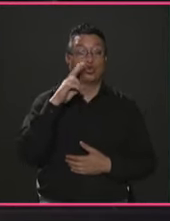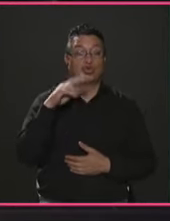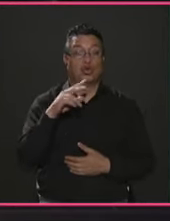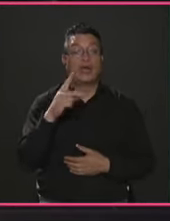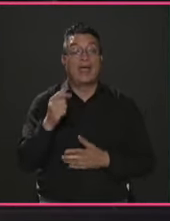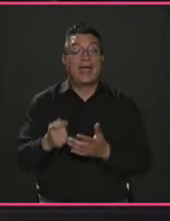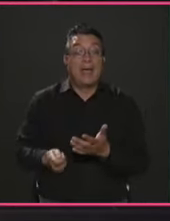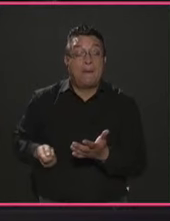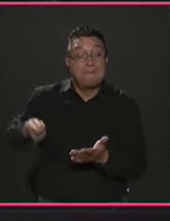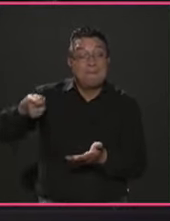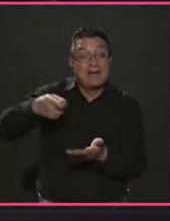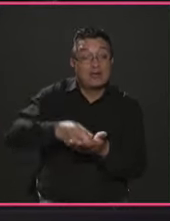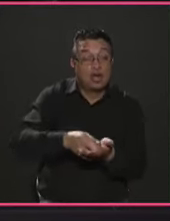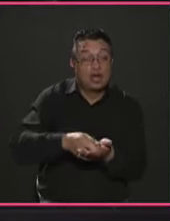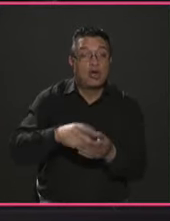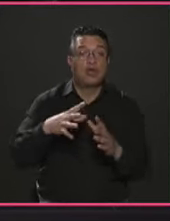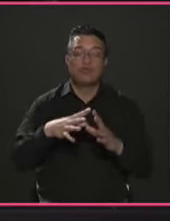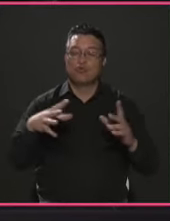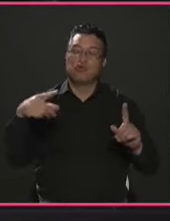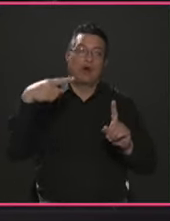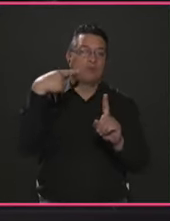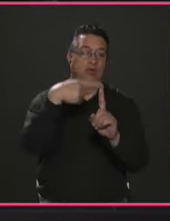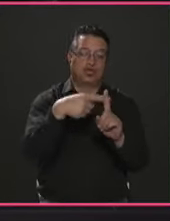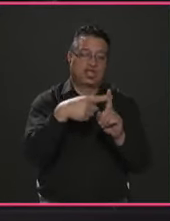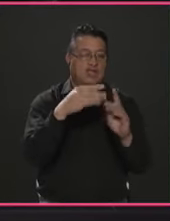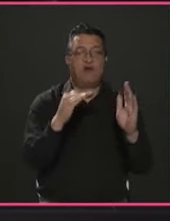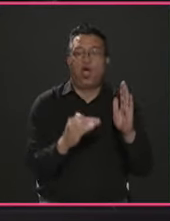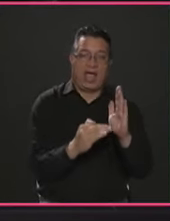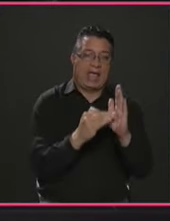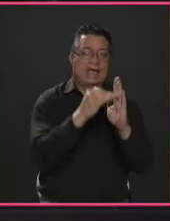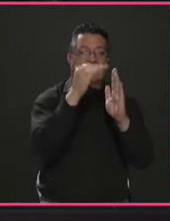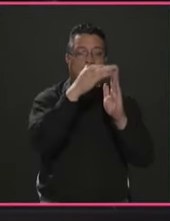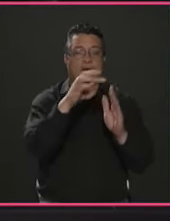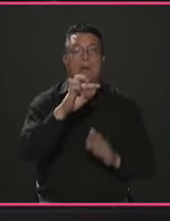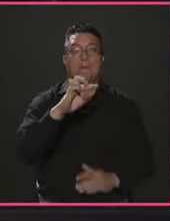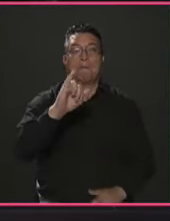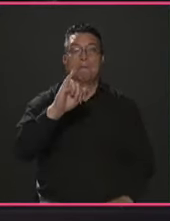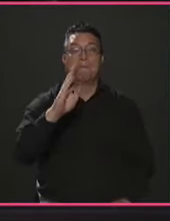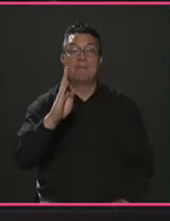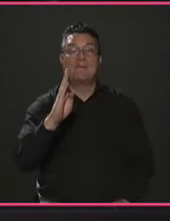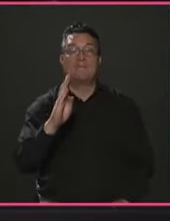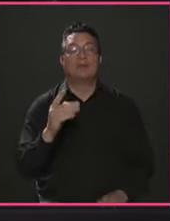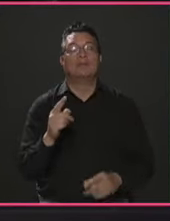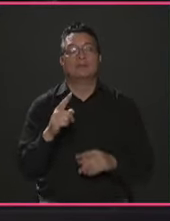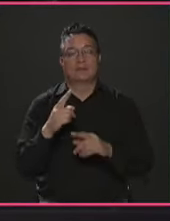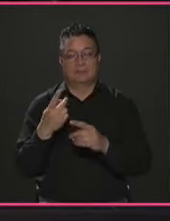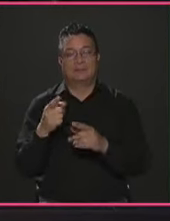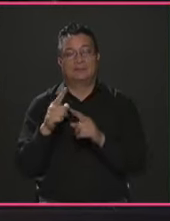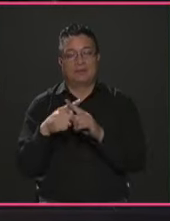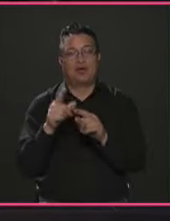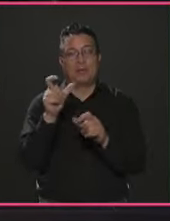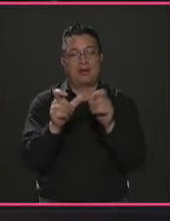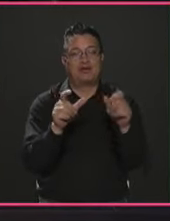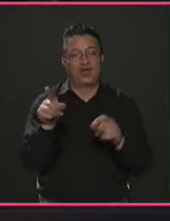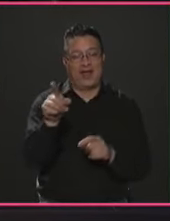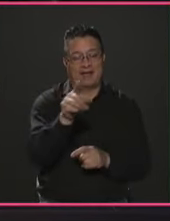tiene un impacto enorme en el crecimiento del pib per del ingreso